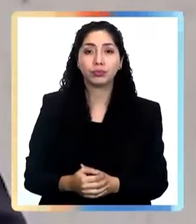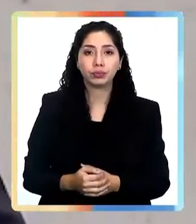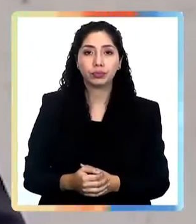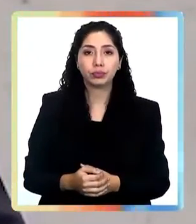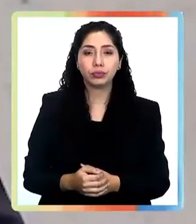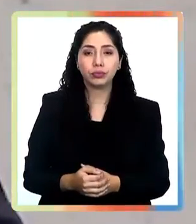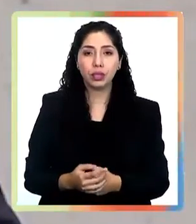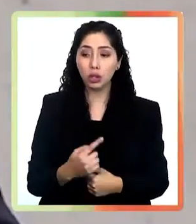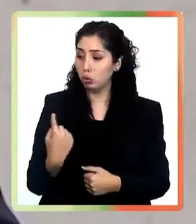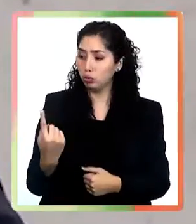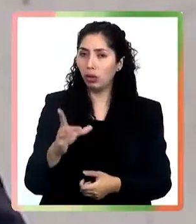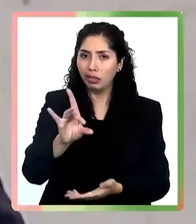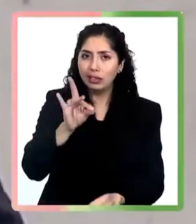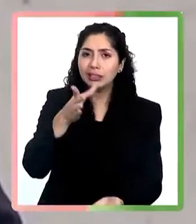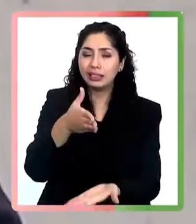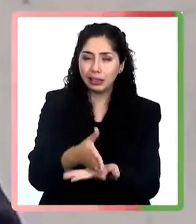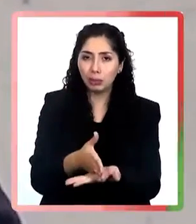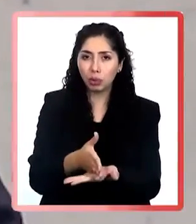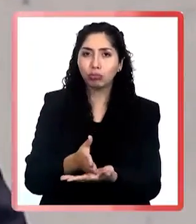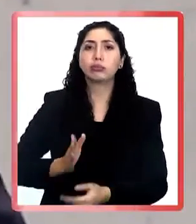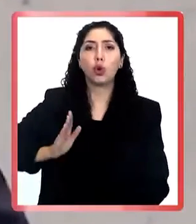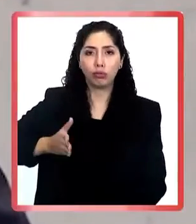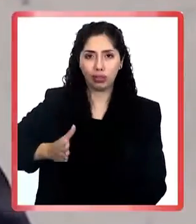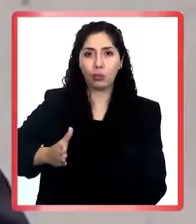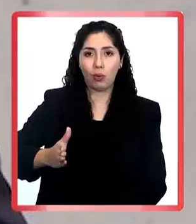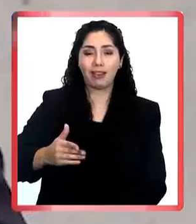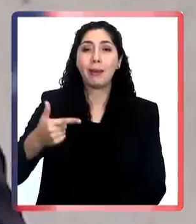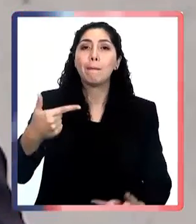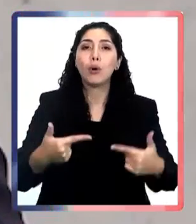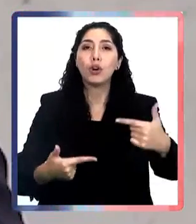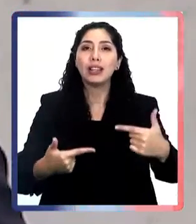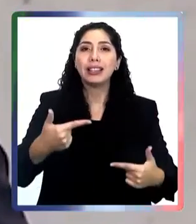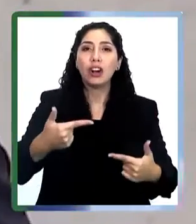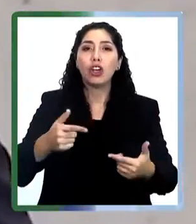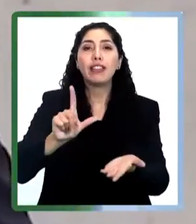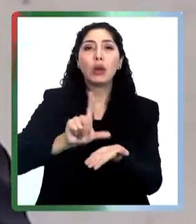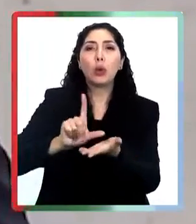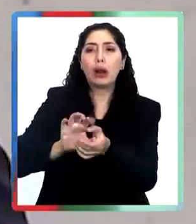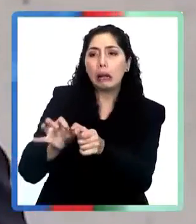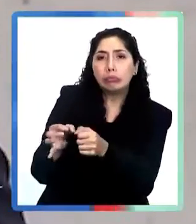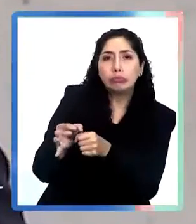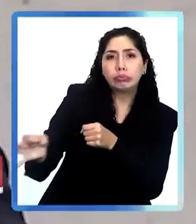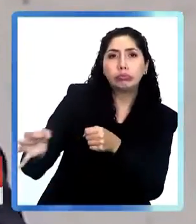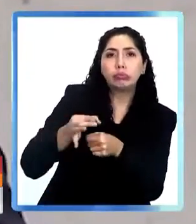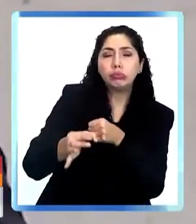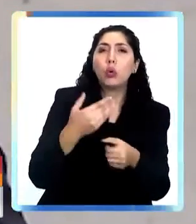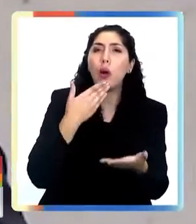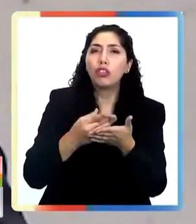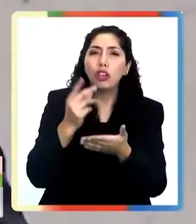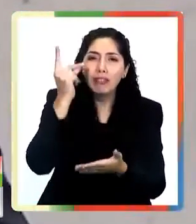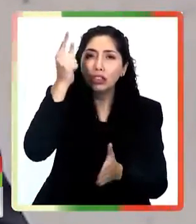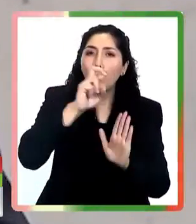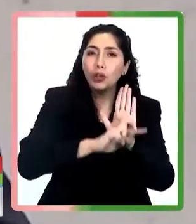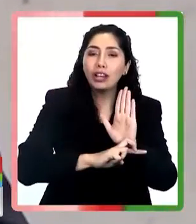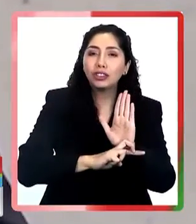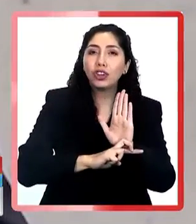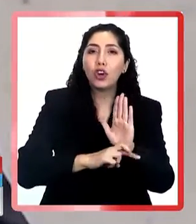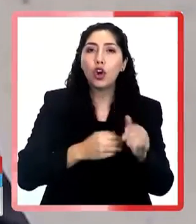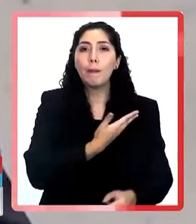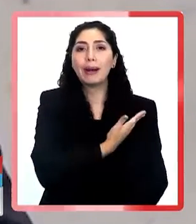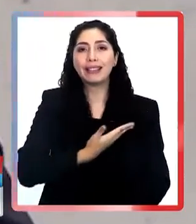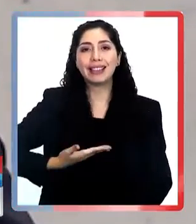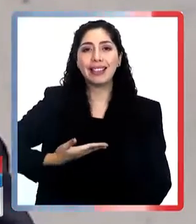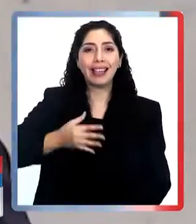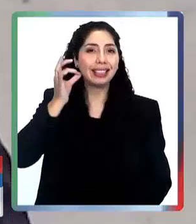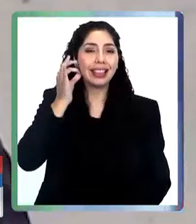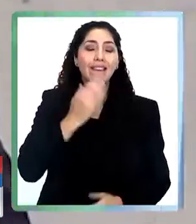hemos decidido darle continuidad a la política de zonas extremas creadas en el gobierno de la presidenta michelle bachelet pero para que no